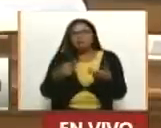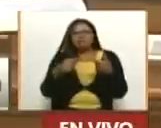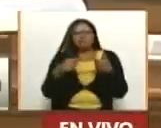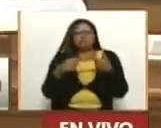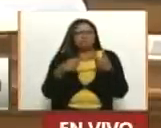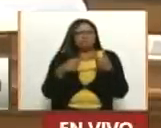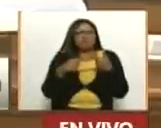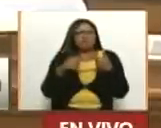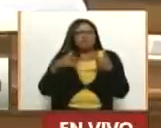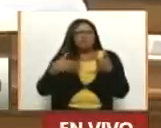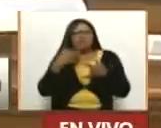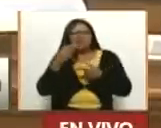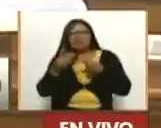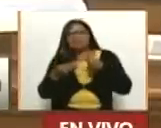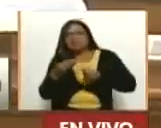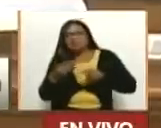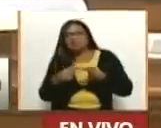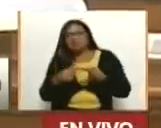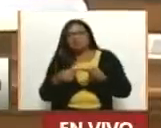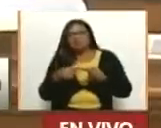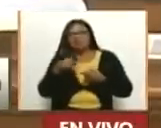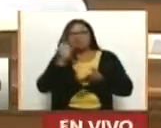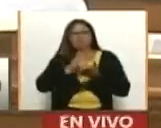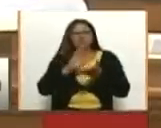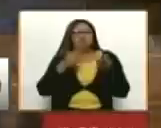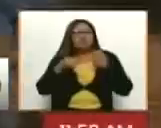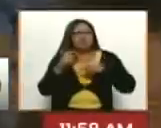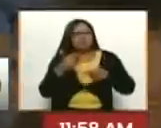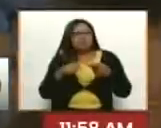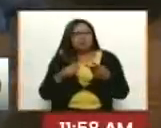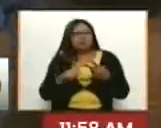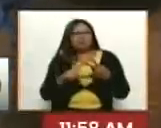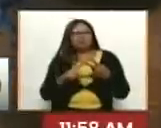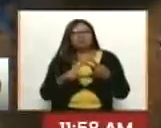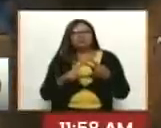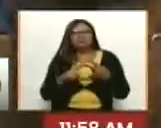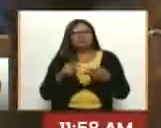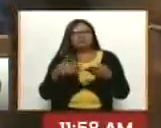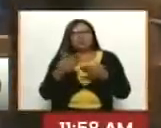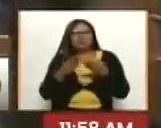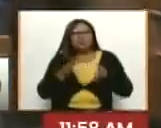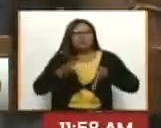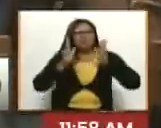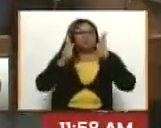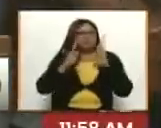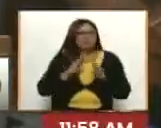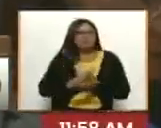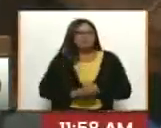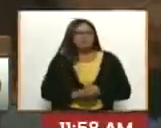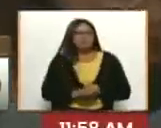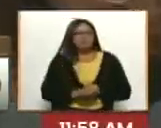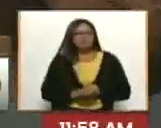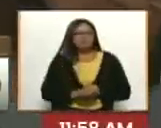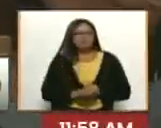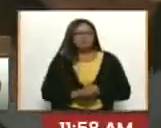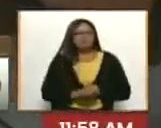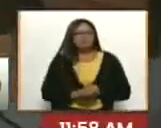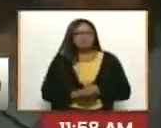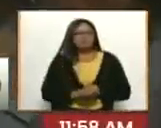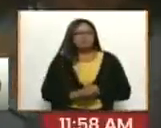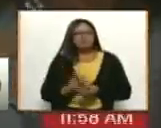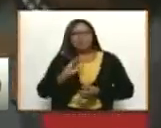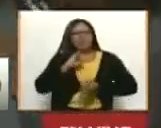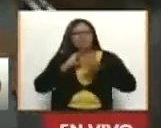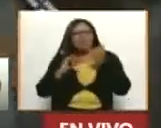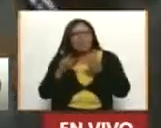eso vale para centros comerciales, eso vale para edificios. Y al